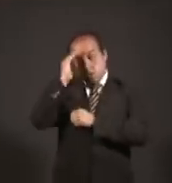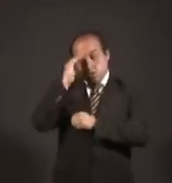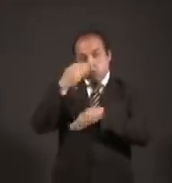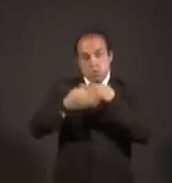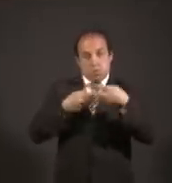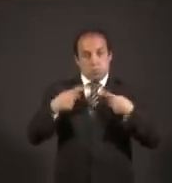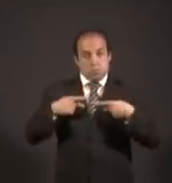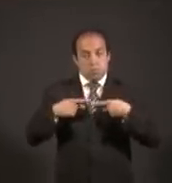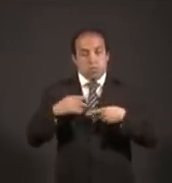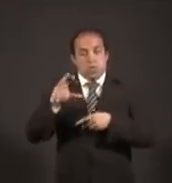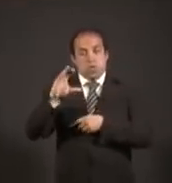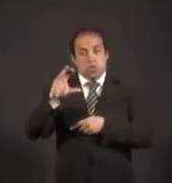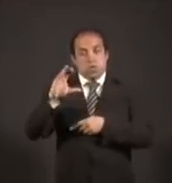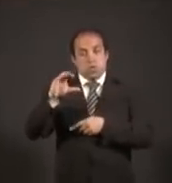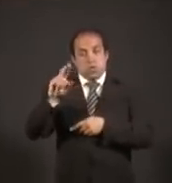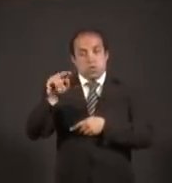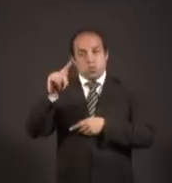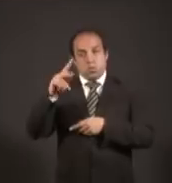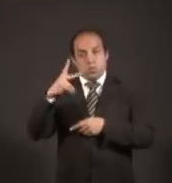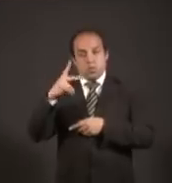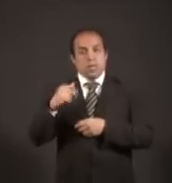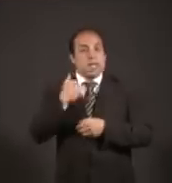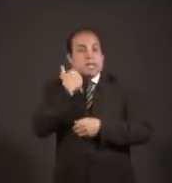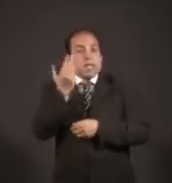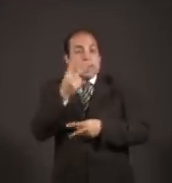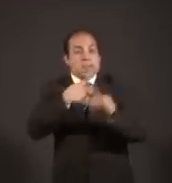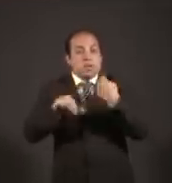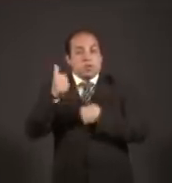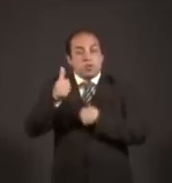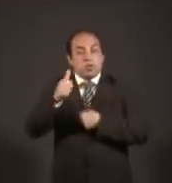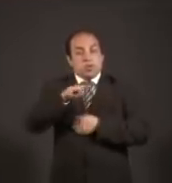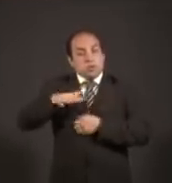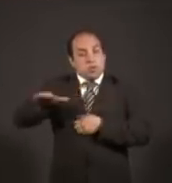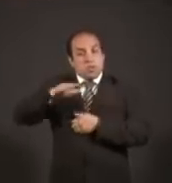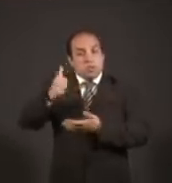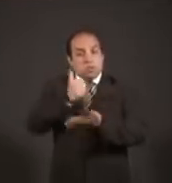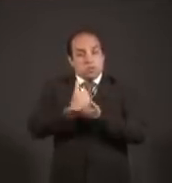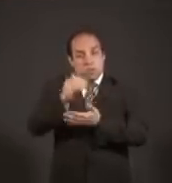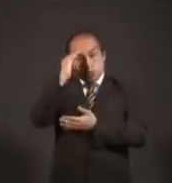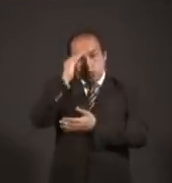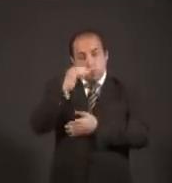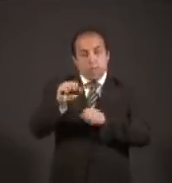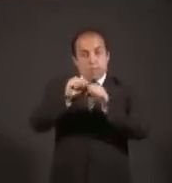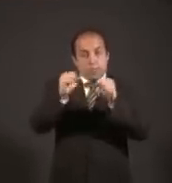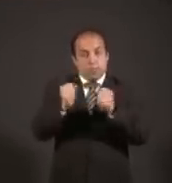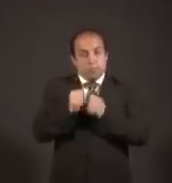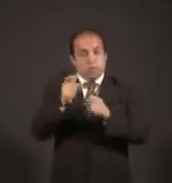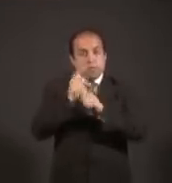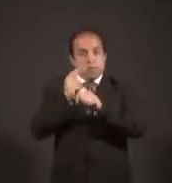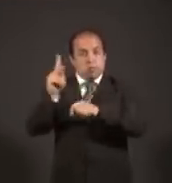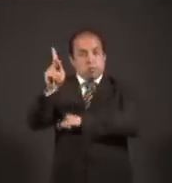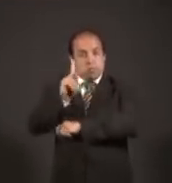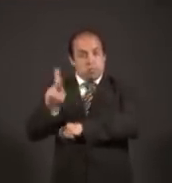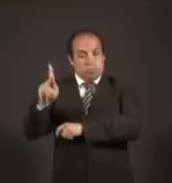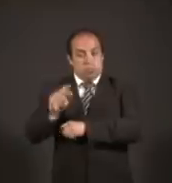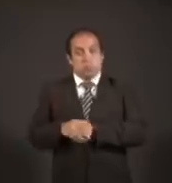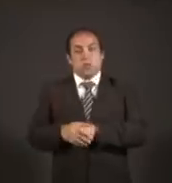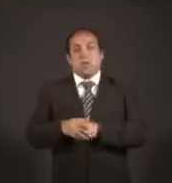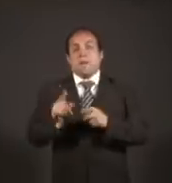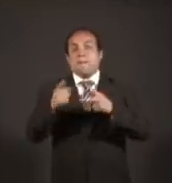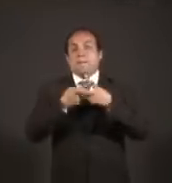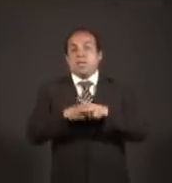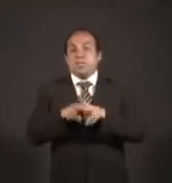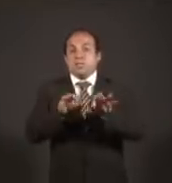habitantes de Cuautepec, pero también quien quiera venir de otros lados de la ciudad a conocer este sistema de transporte público. Y entrará ya en